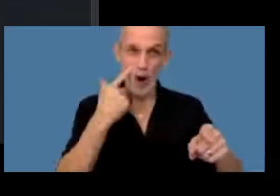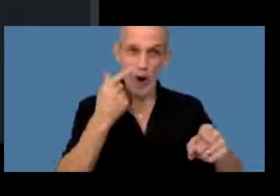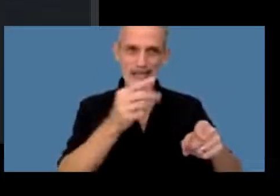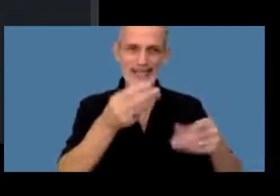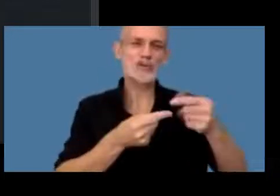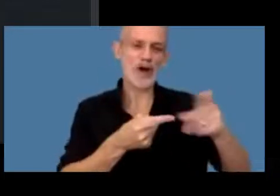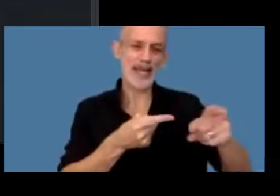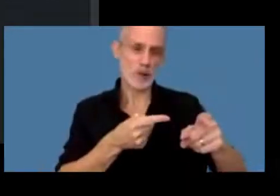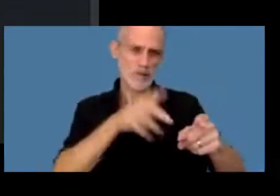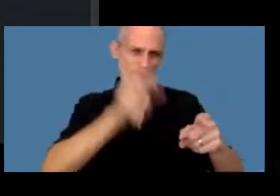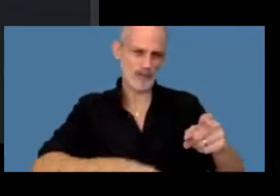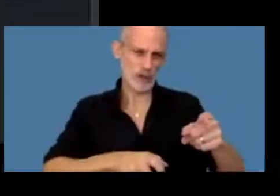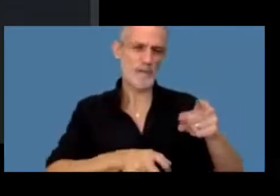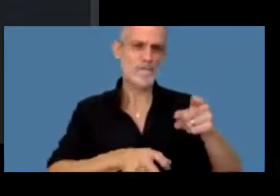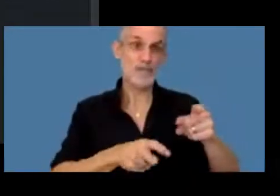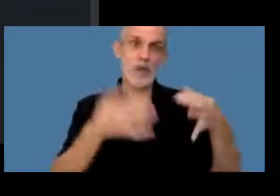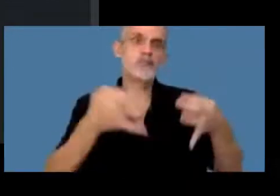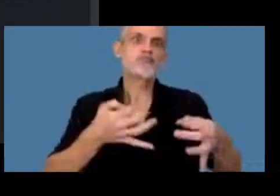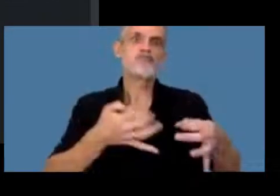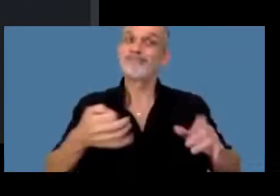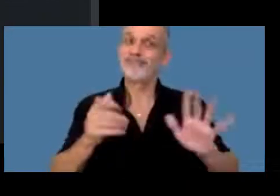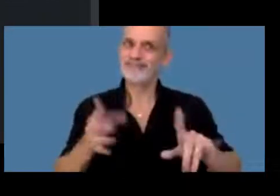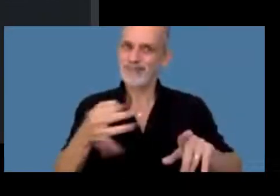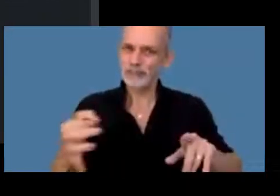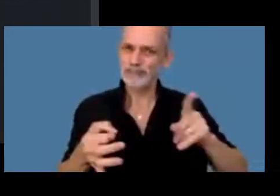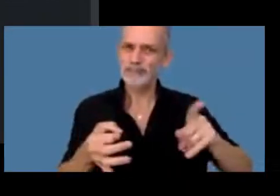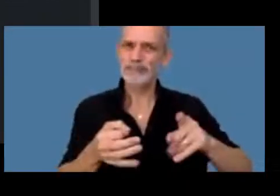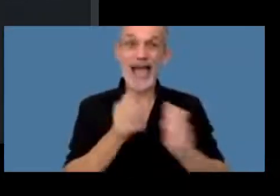nosotros, y eso se cumple terriblemente, ¿no?